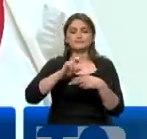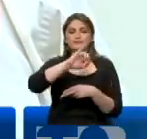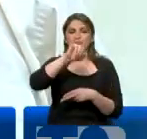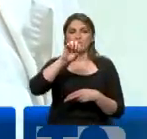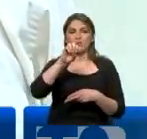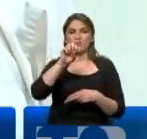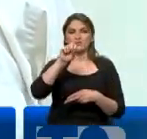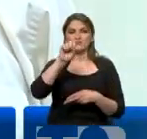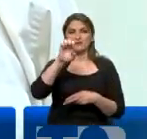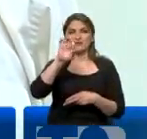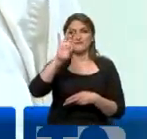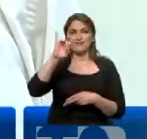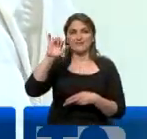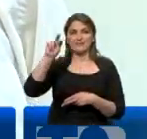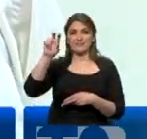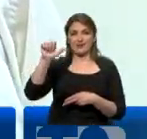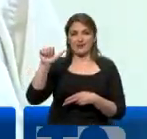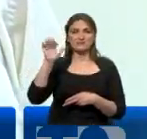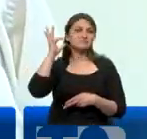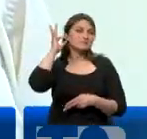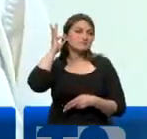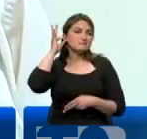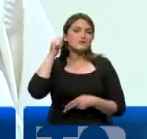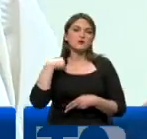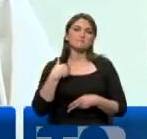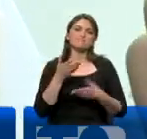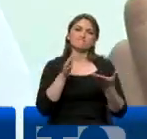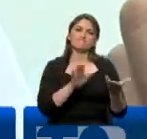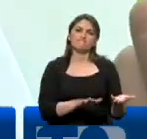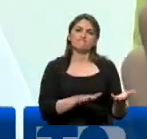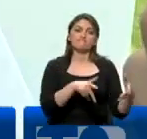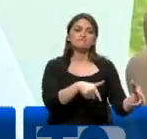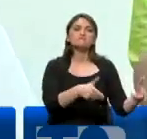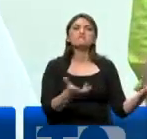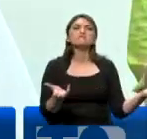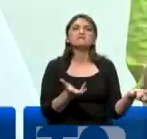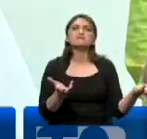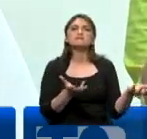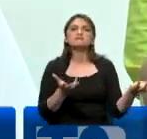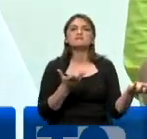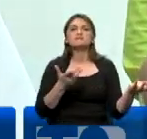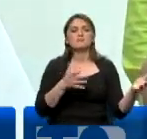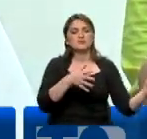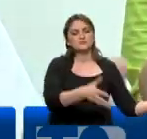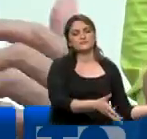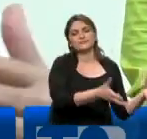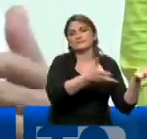Huachapá. El cadáver se encuentra en la pista aérea de Guarinza.